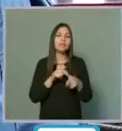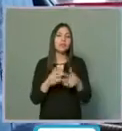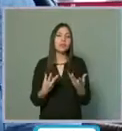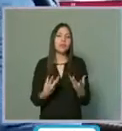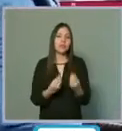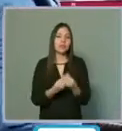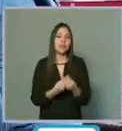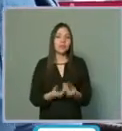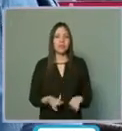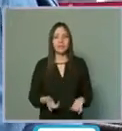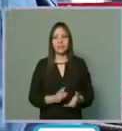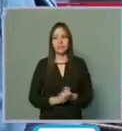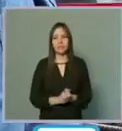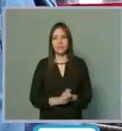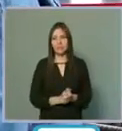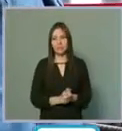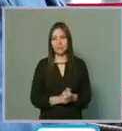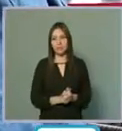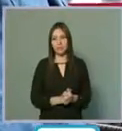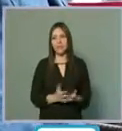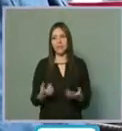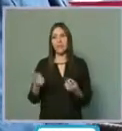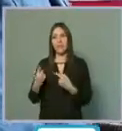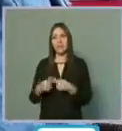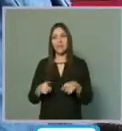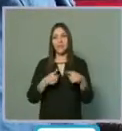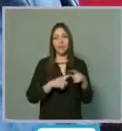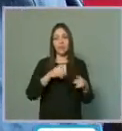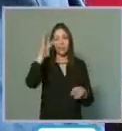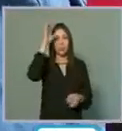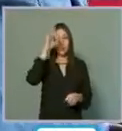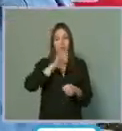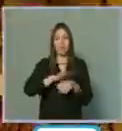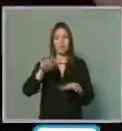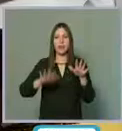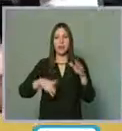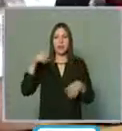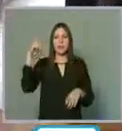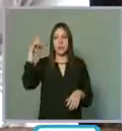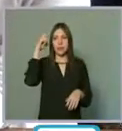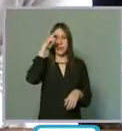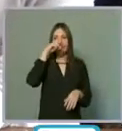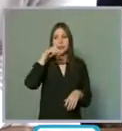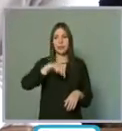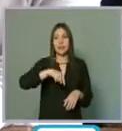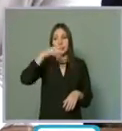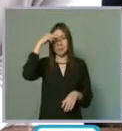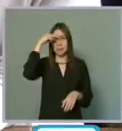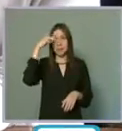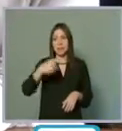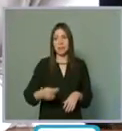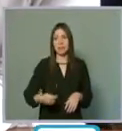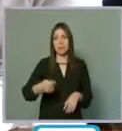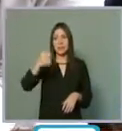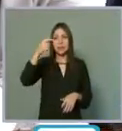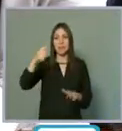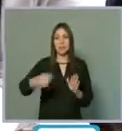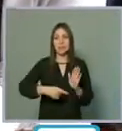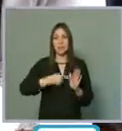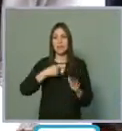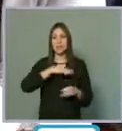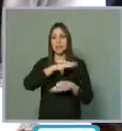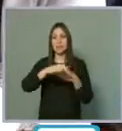de culturas, el modo de ser. Fue complicado, o sea, cuando yo llegué a México por la primera vez que todos